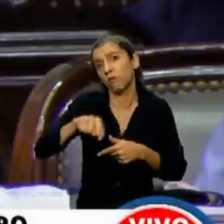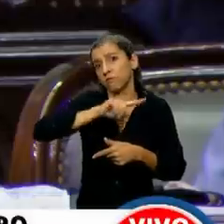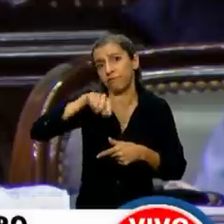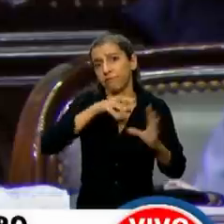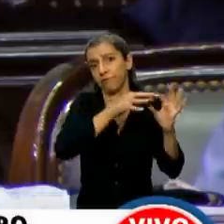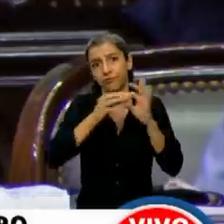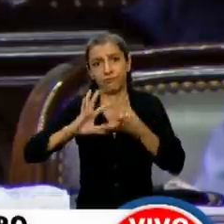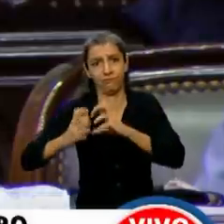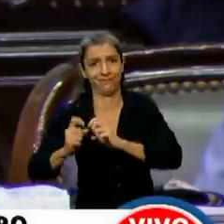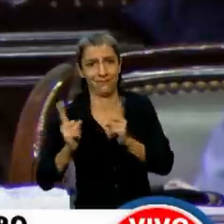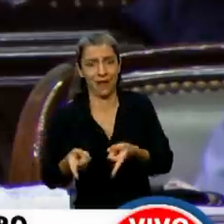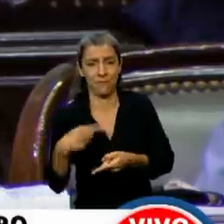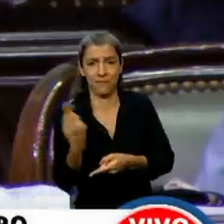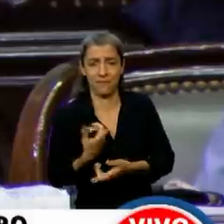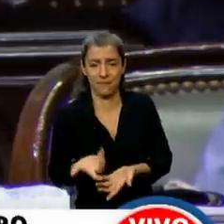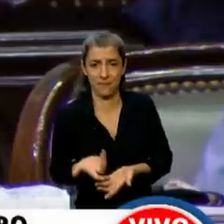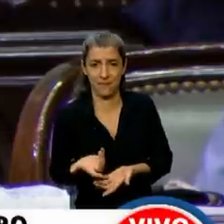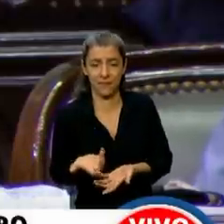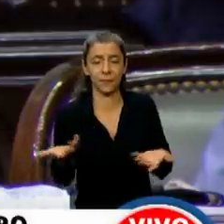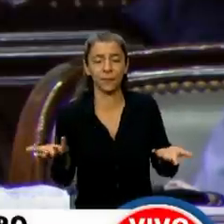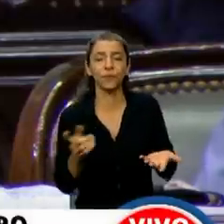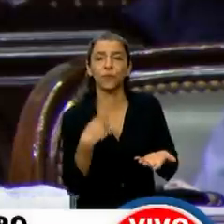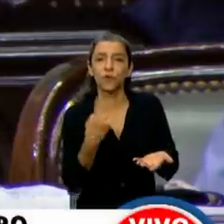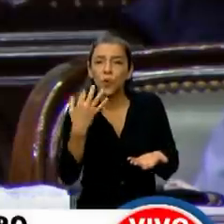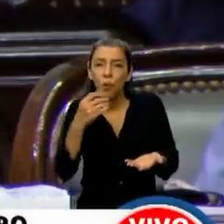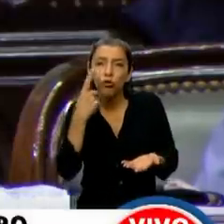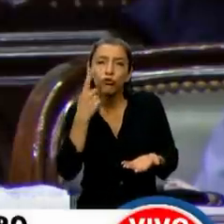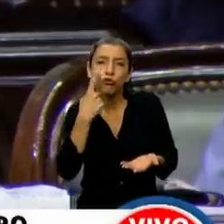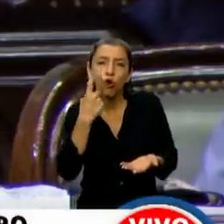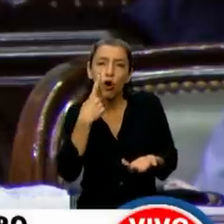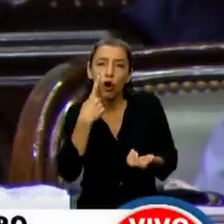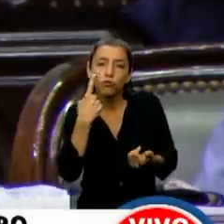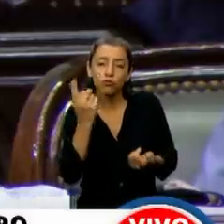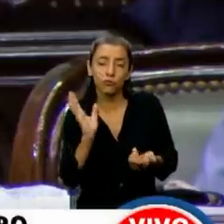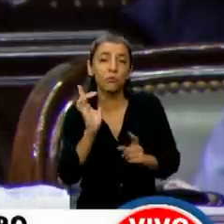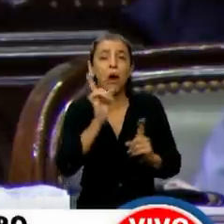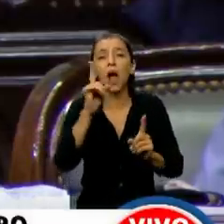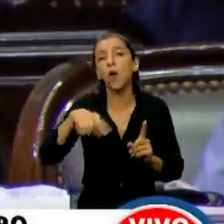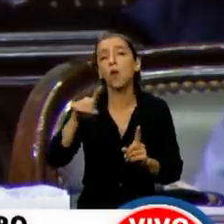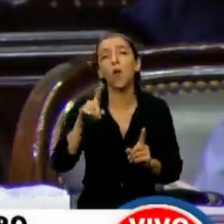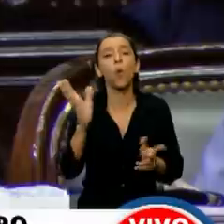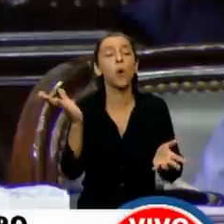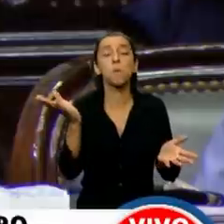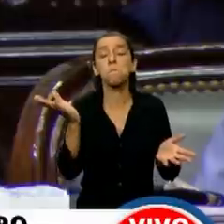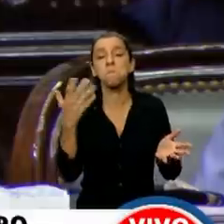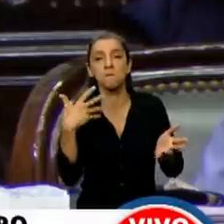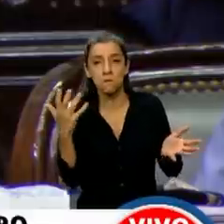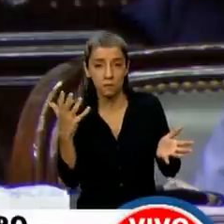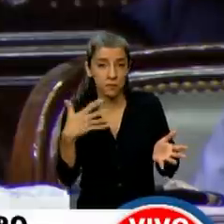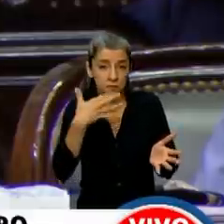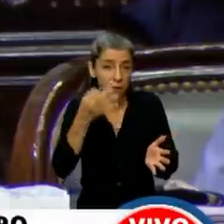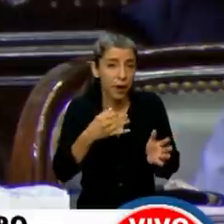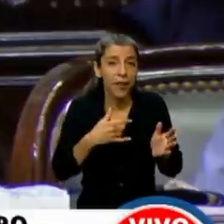no podemos desconocer como no como lo hacen efectivamente los economistas más